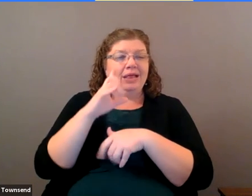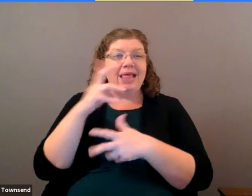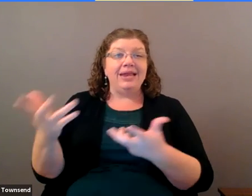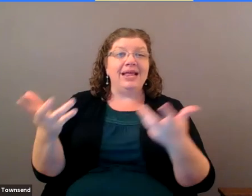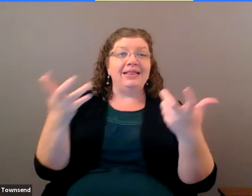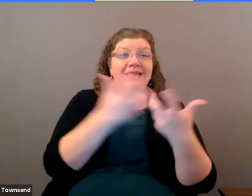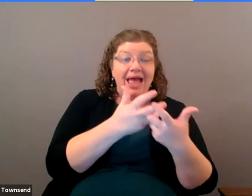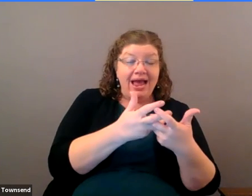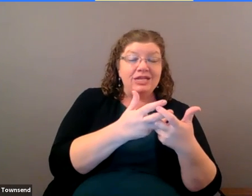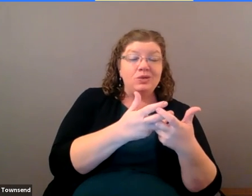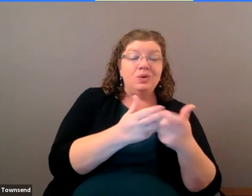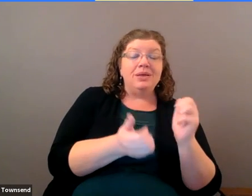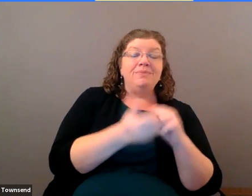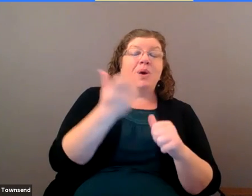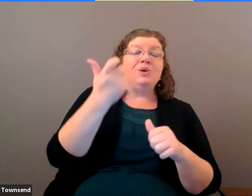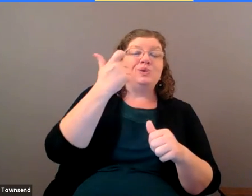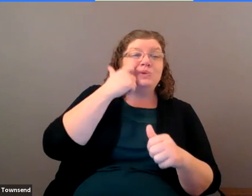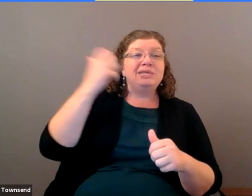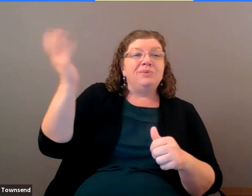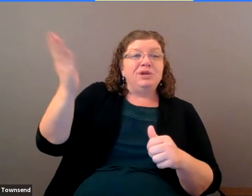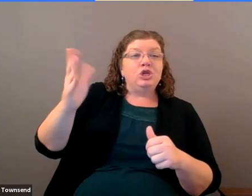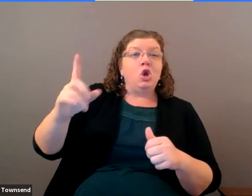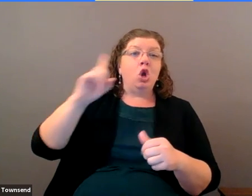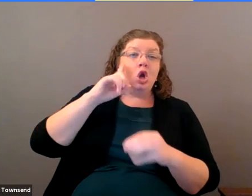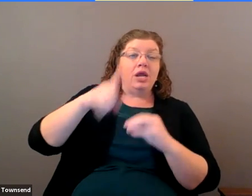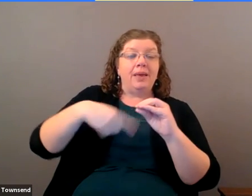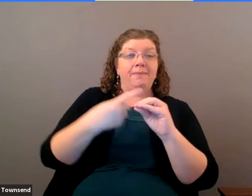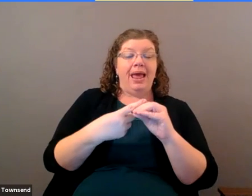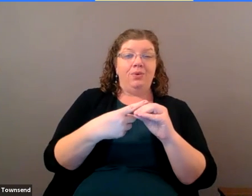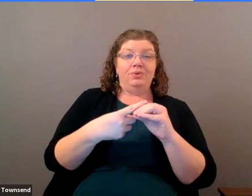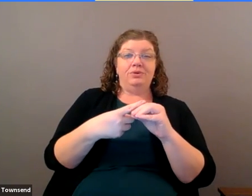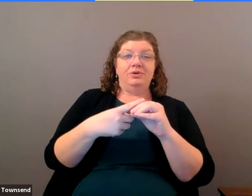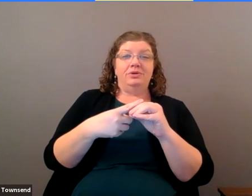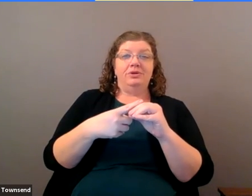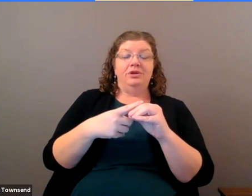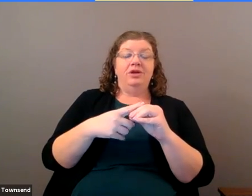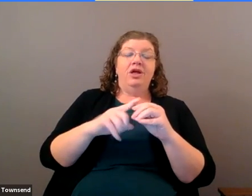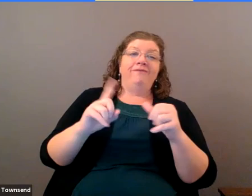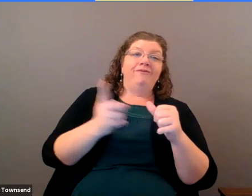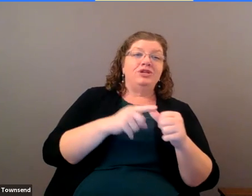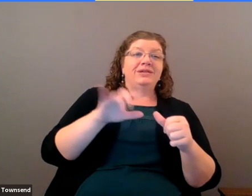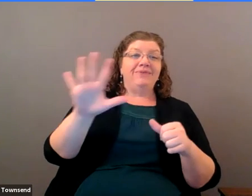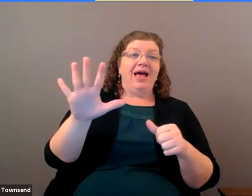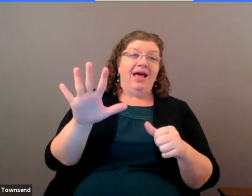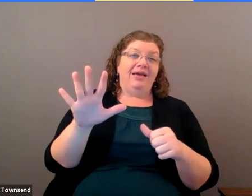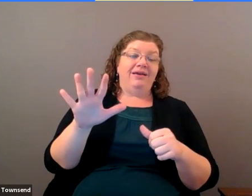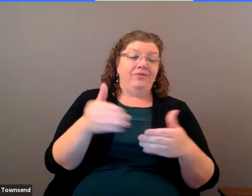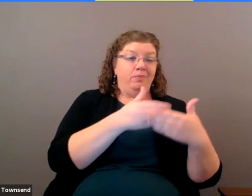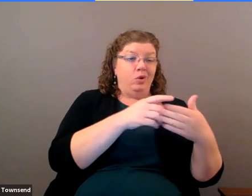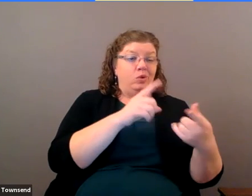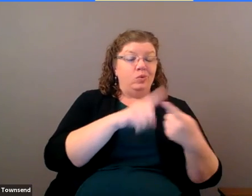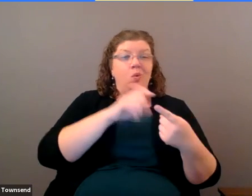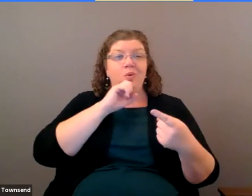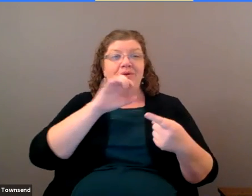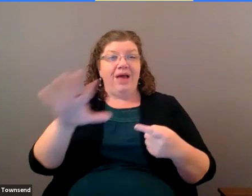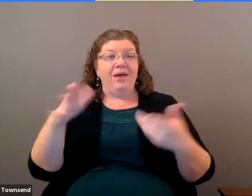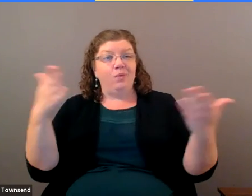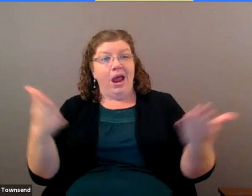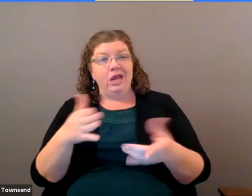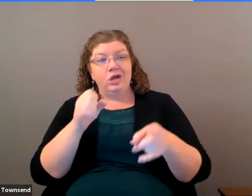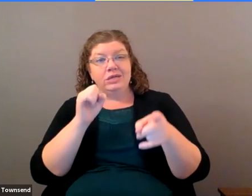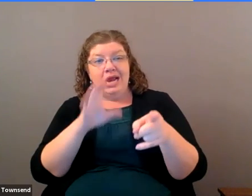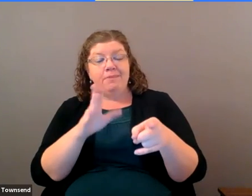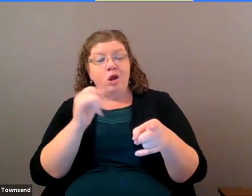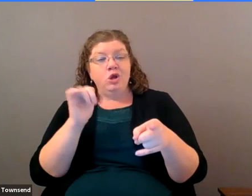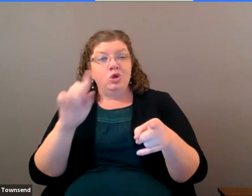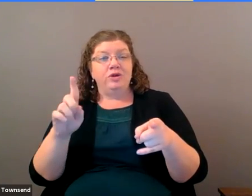al principio, lo cual se alinea con la presentación que acabamos de escuchar sobre los primeros 5 años.